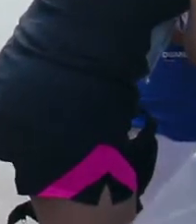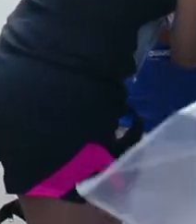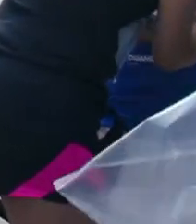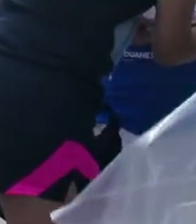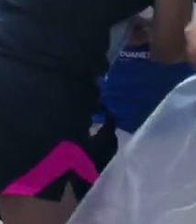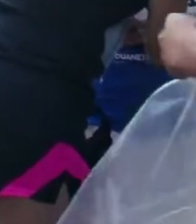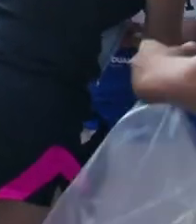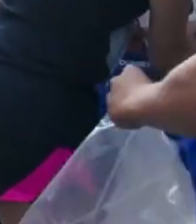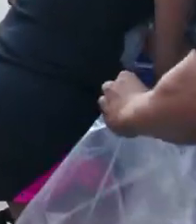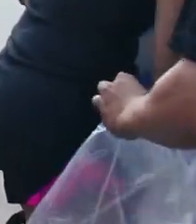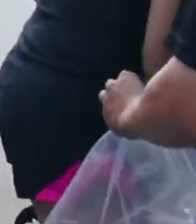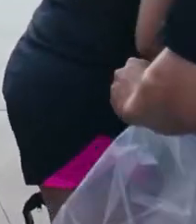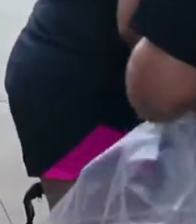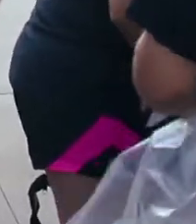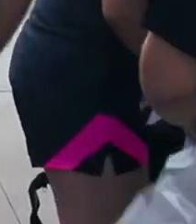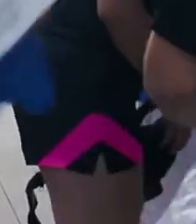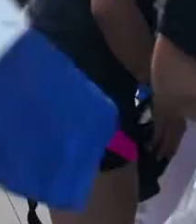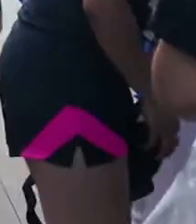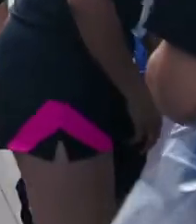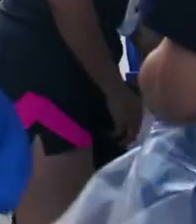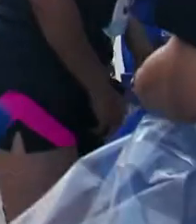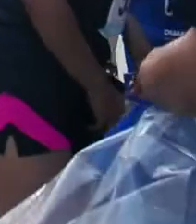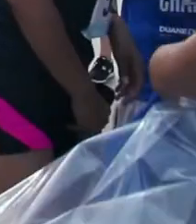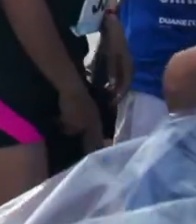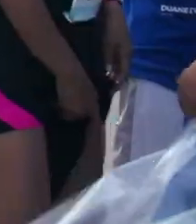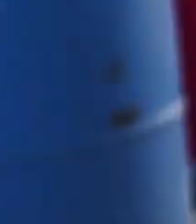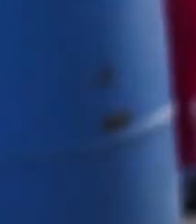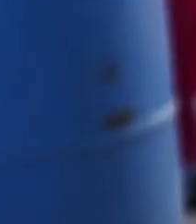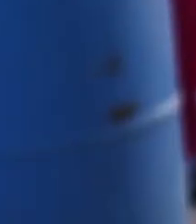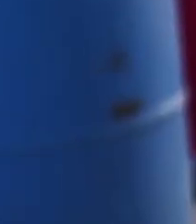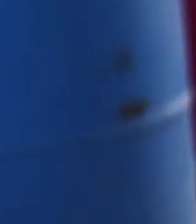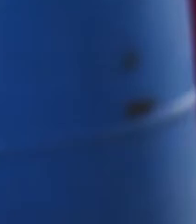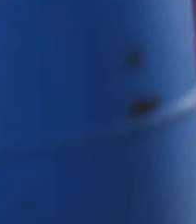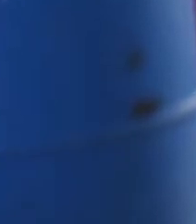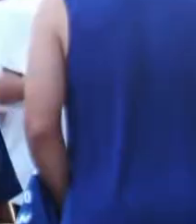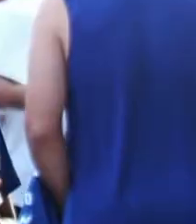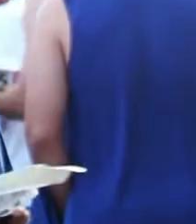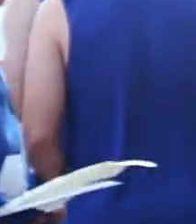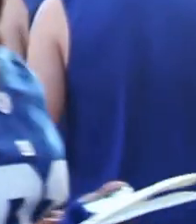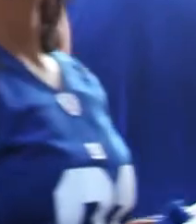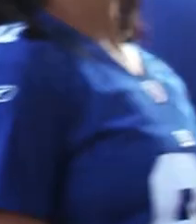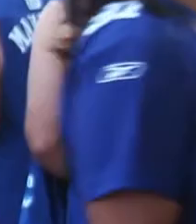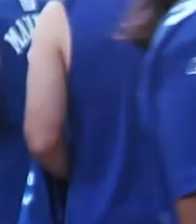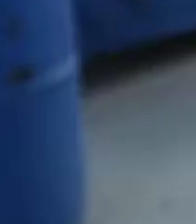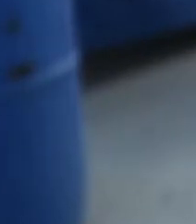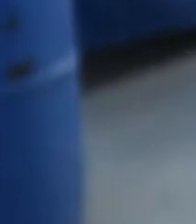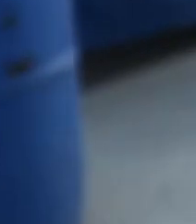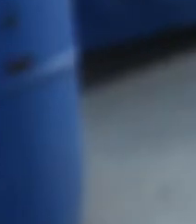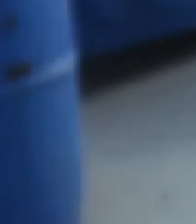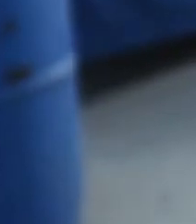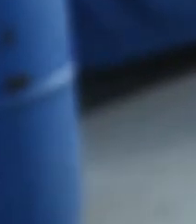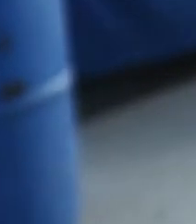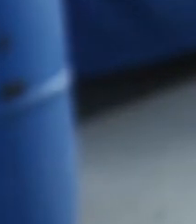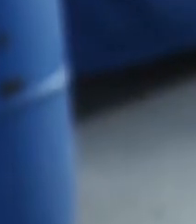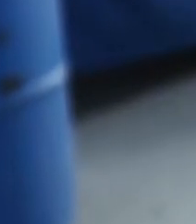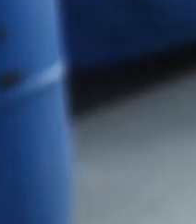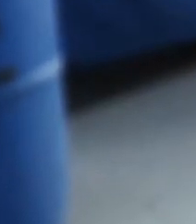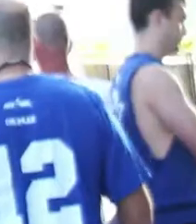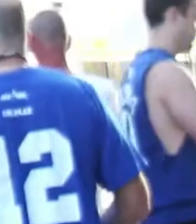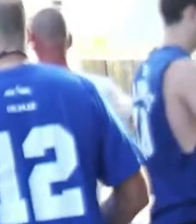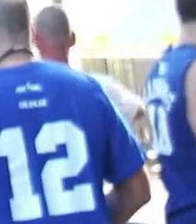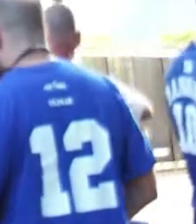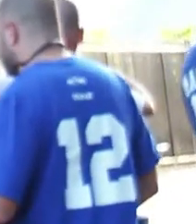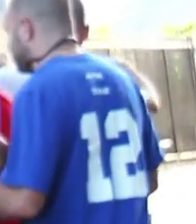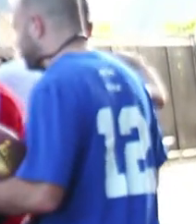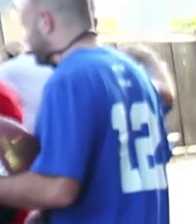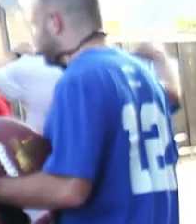La misma nota que el año pasado, solo que cambia el año. El pace y las pulsaciones y eso.